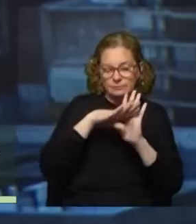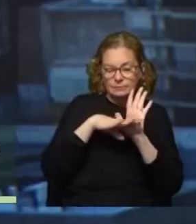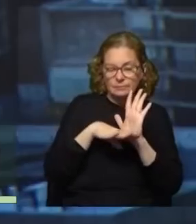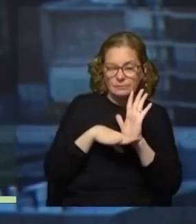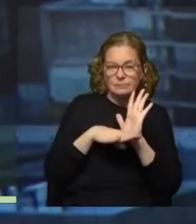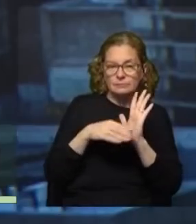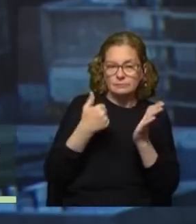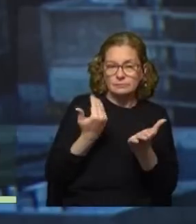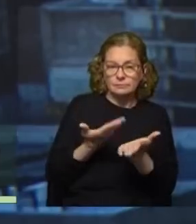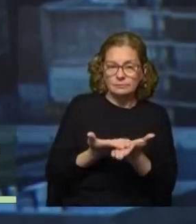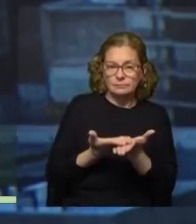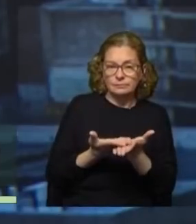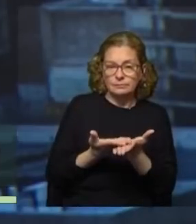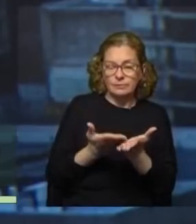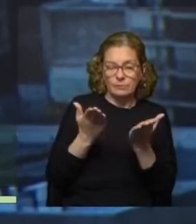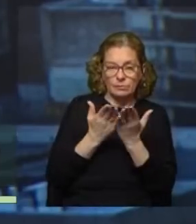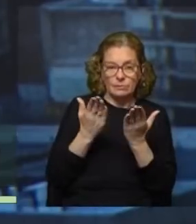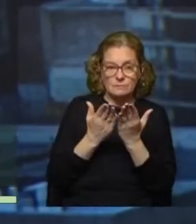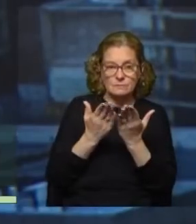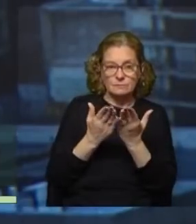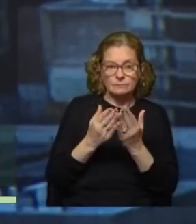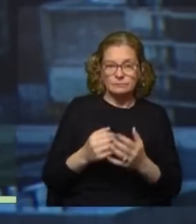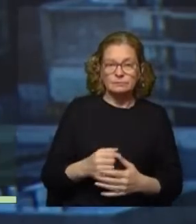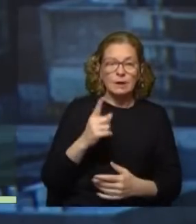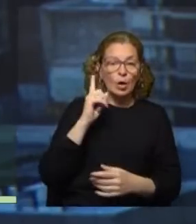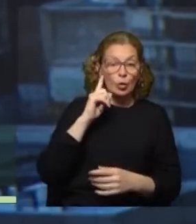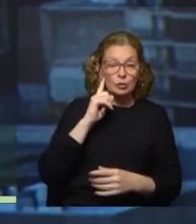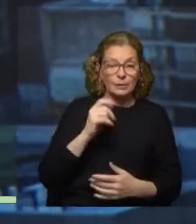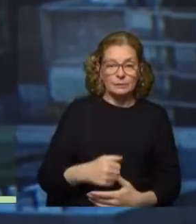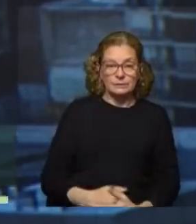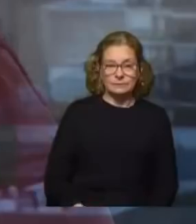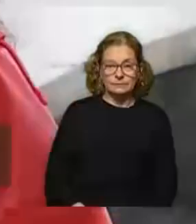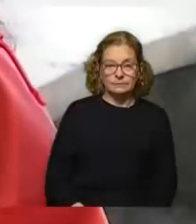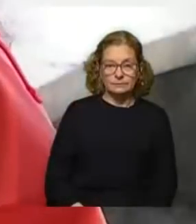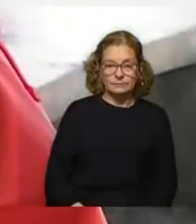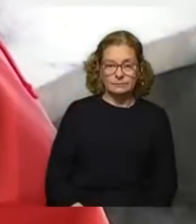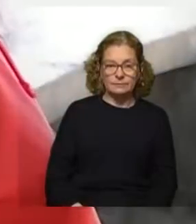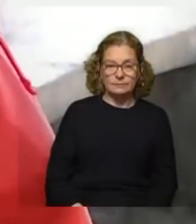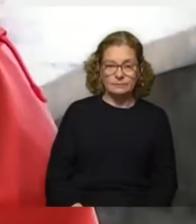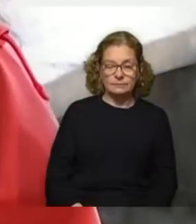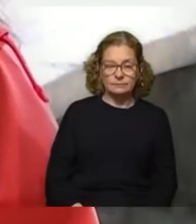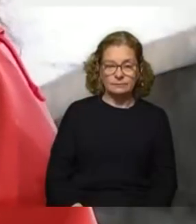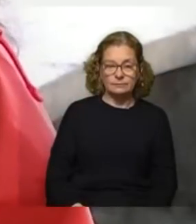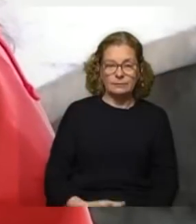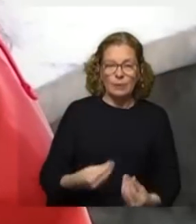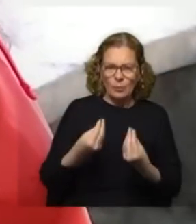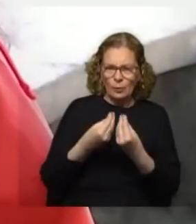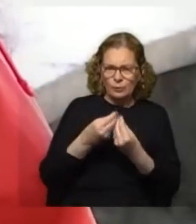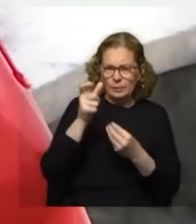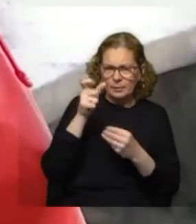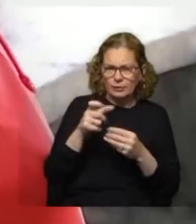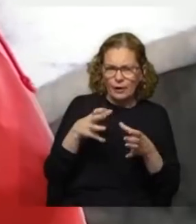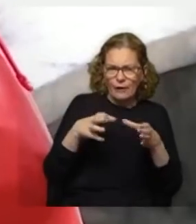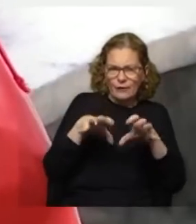están planteados o que se están estudiando para el ticketmaguá escuchamos Adriana boni por tanta población en un lugar